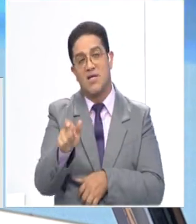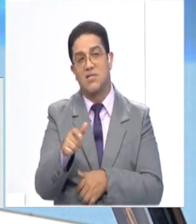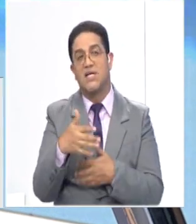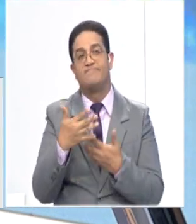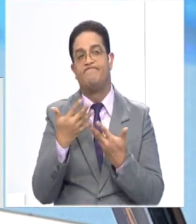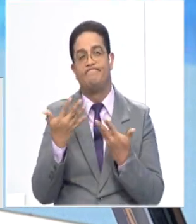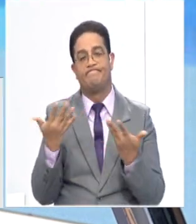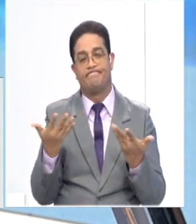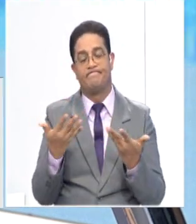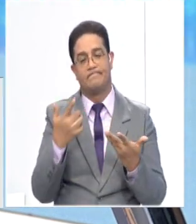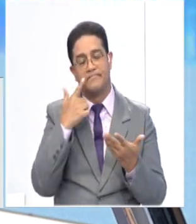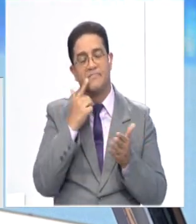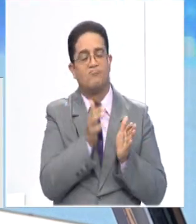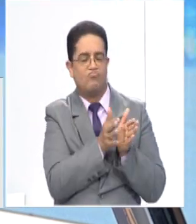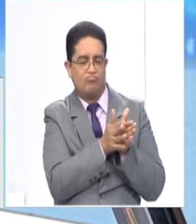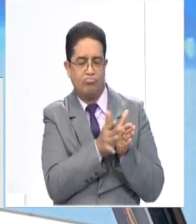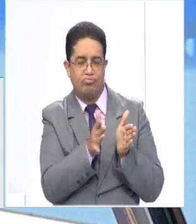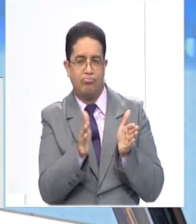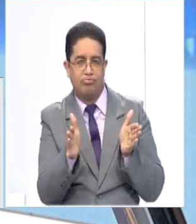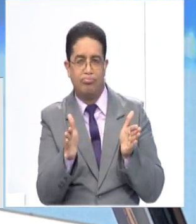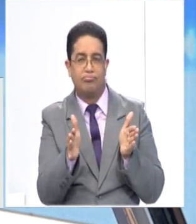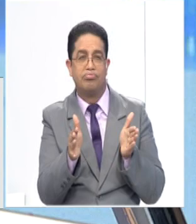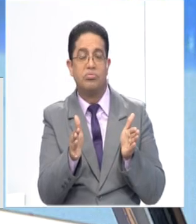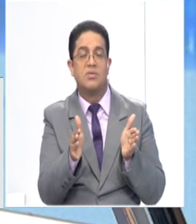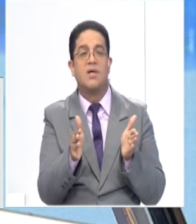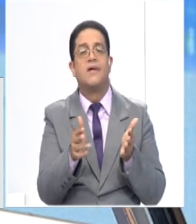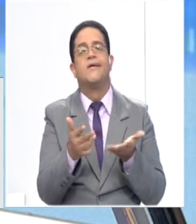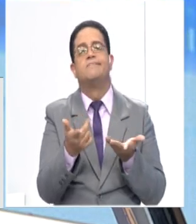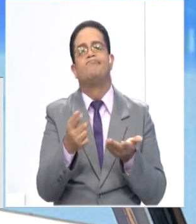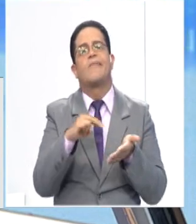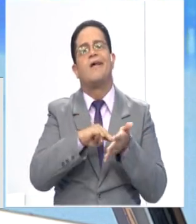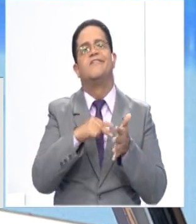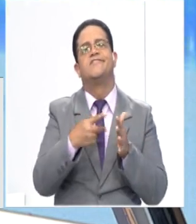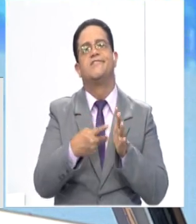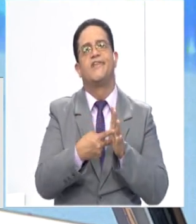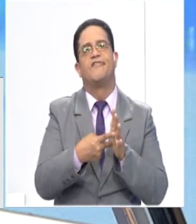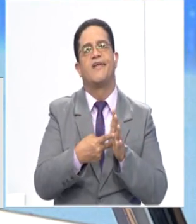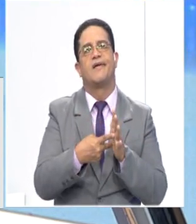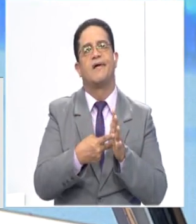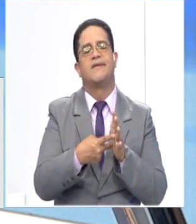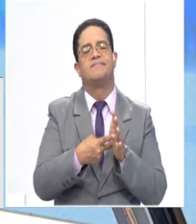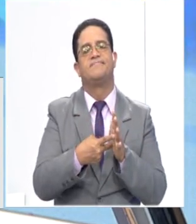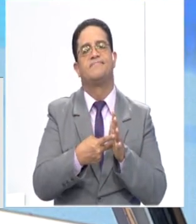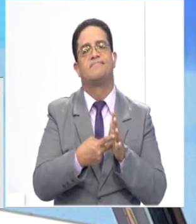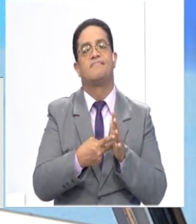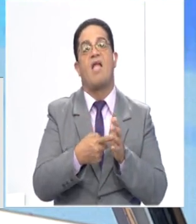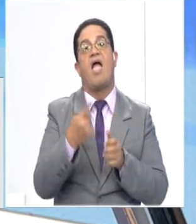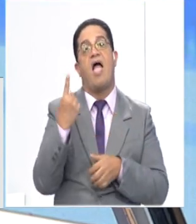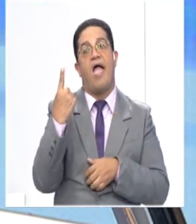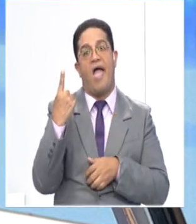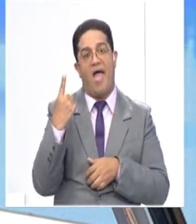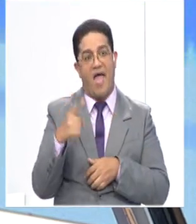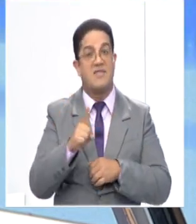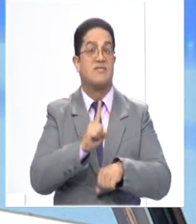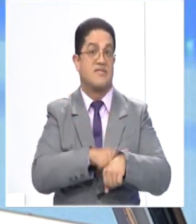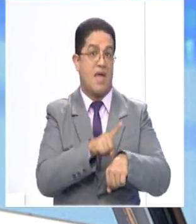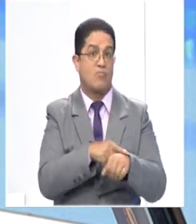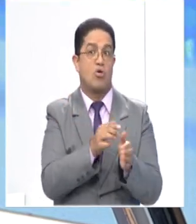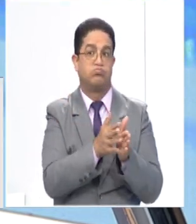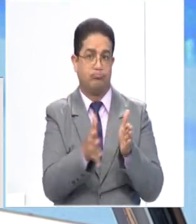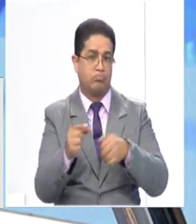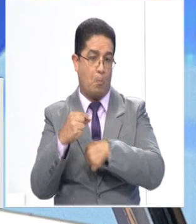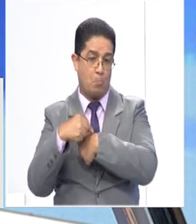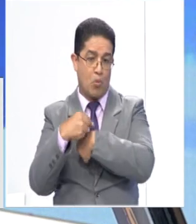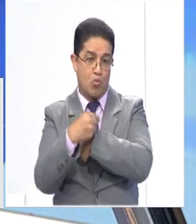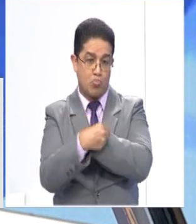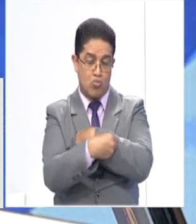va a cursar con una enfermedad muy benigna, es decir, que va a pasar, va a haber su periodo donde vas a tener las lesiones, vas a